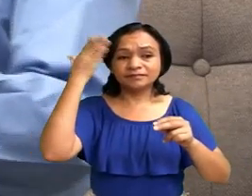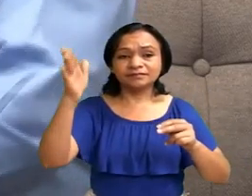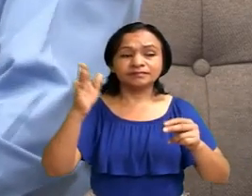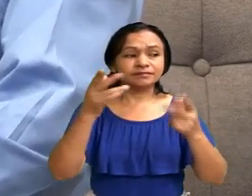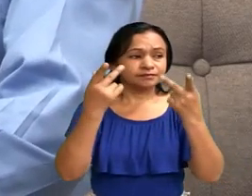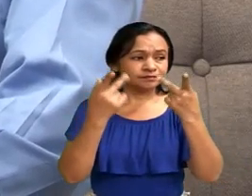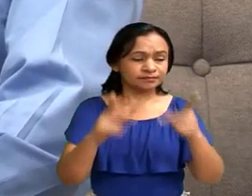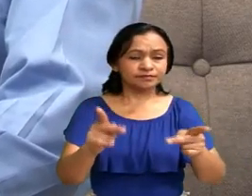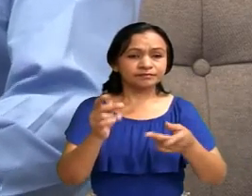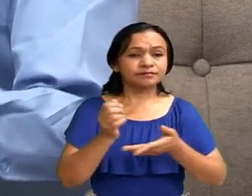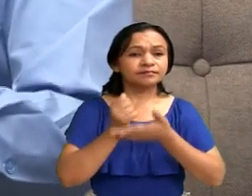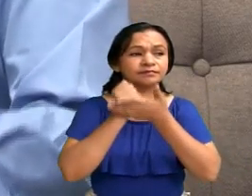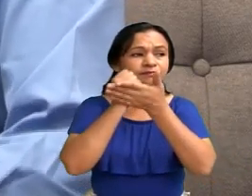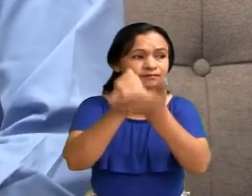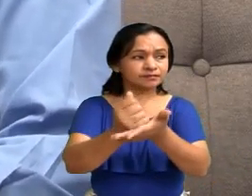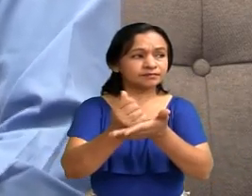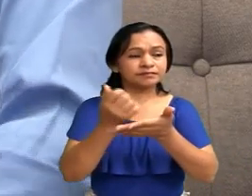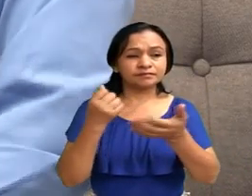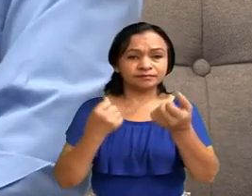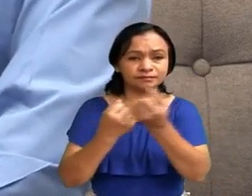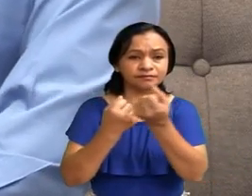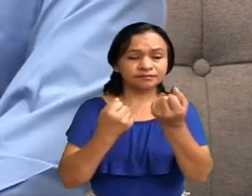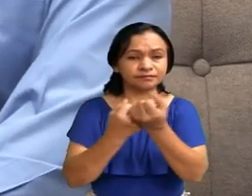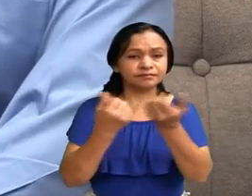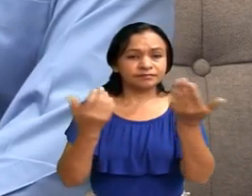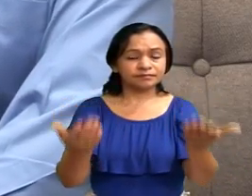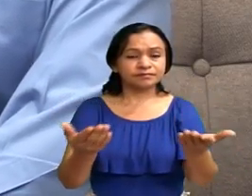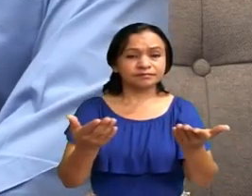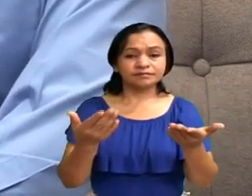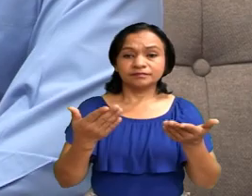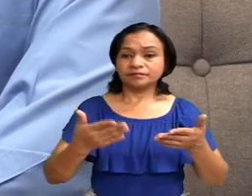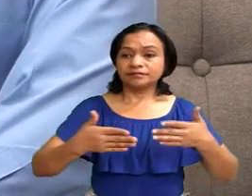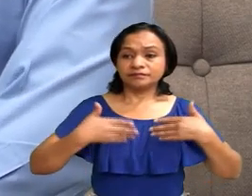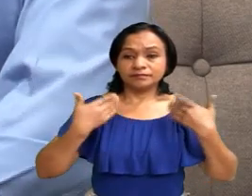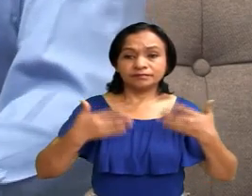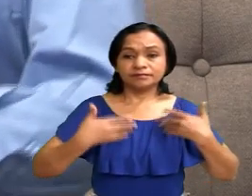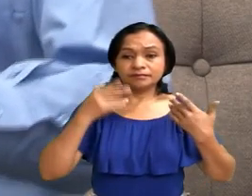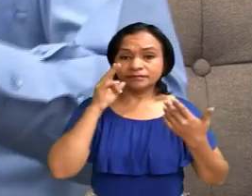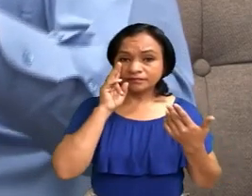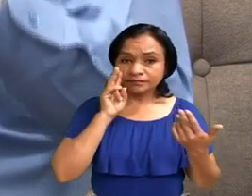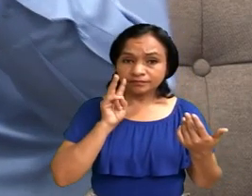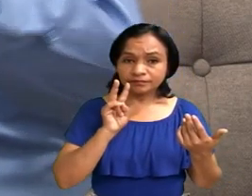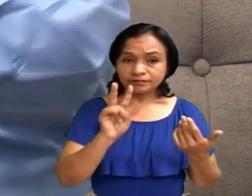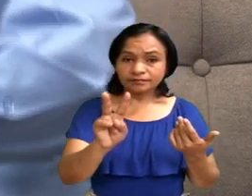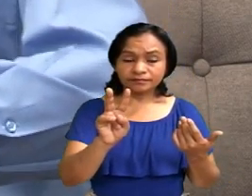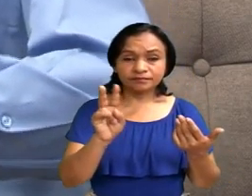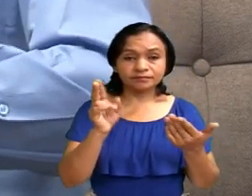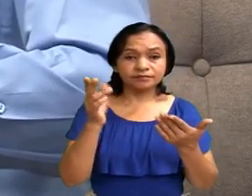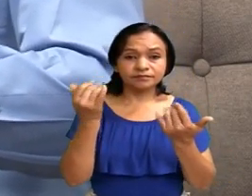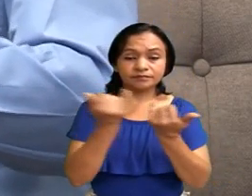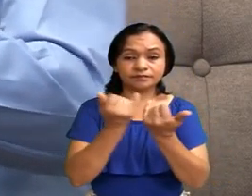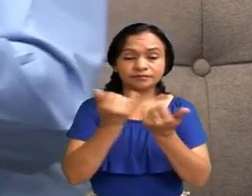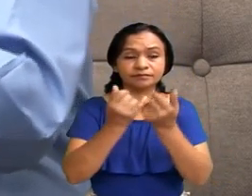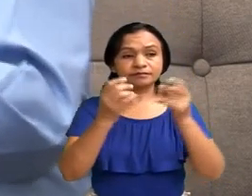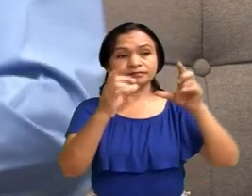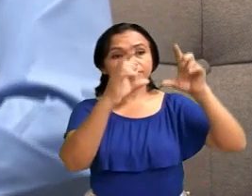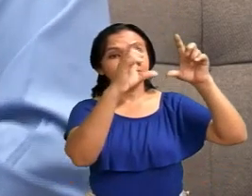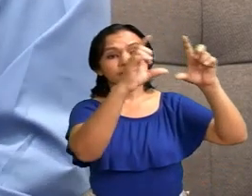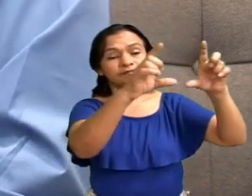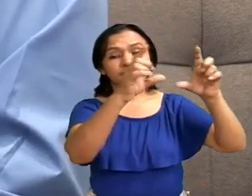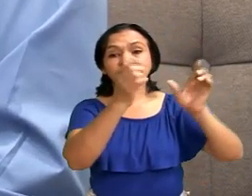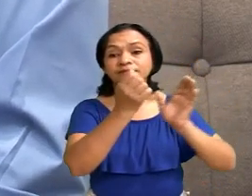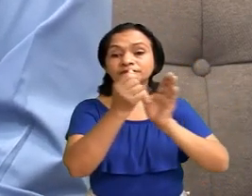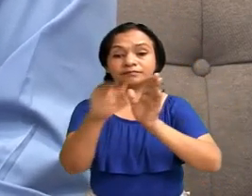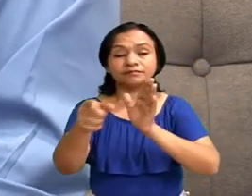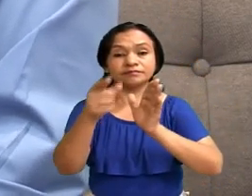pero se les llevó, se les cumplió. Y es gratificante ver que cuando se llegaron a instalar los medidores y se le dio el